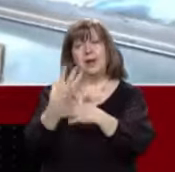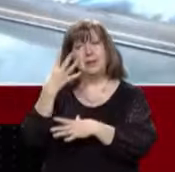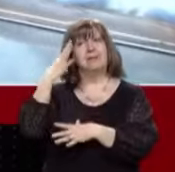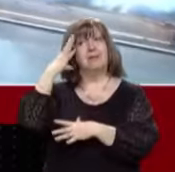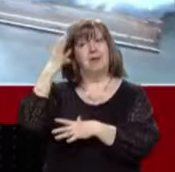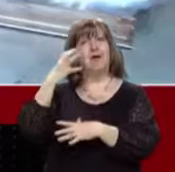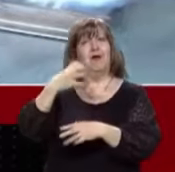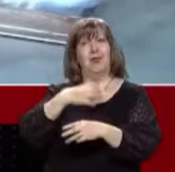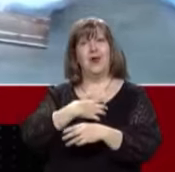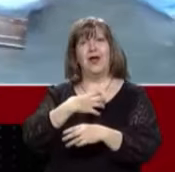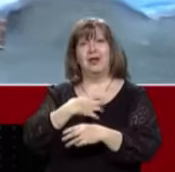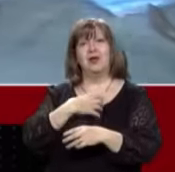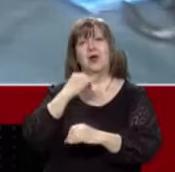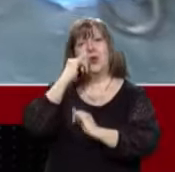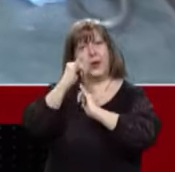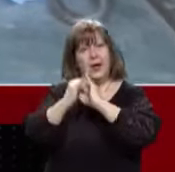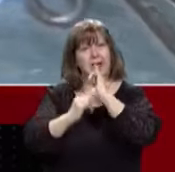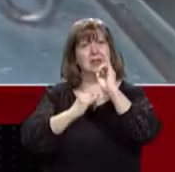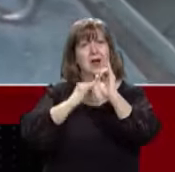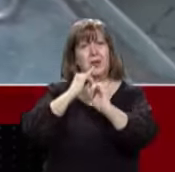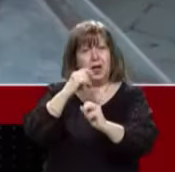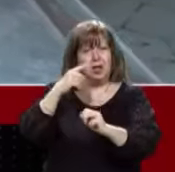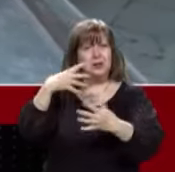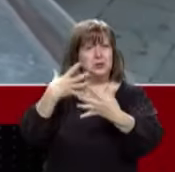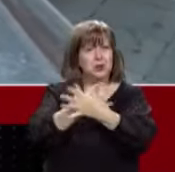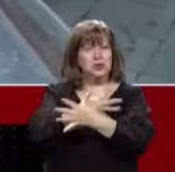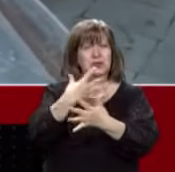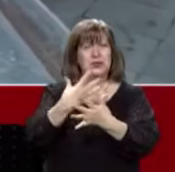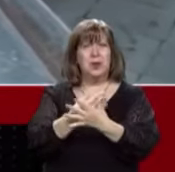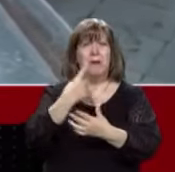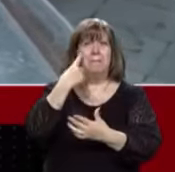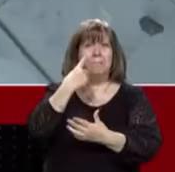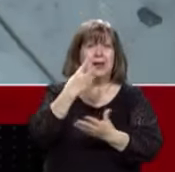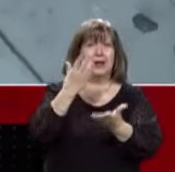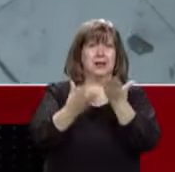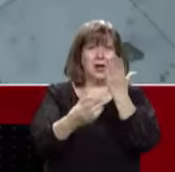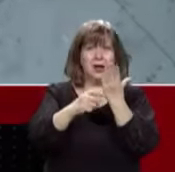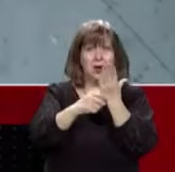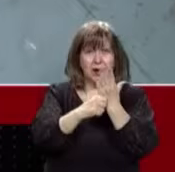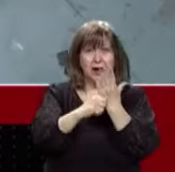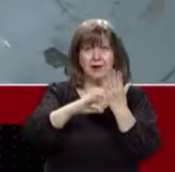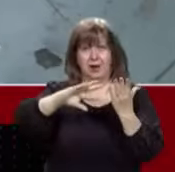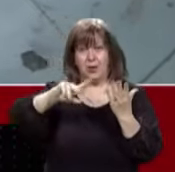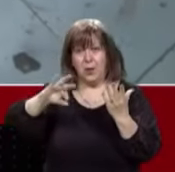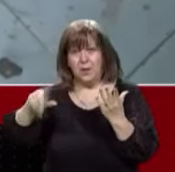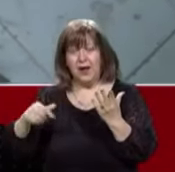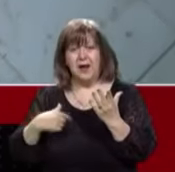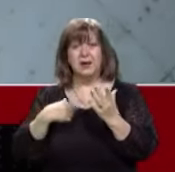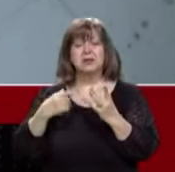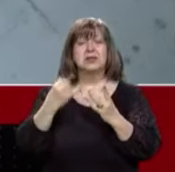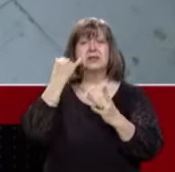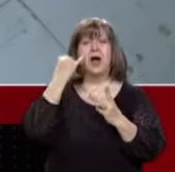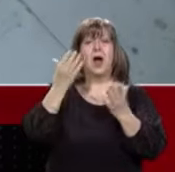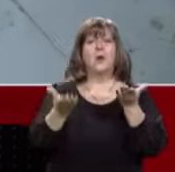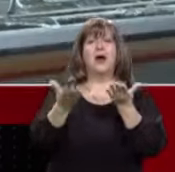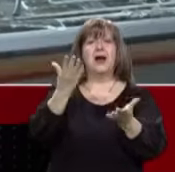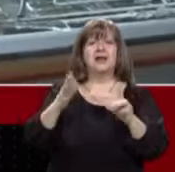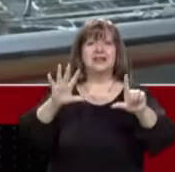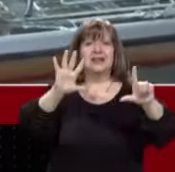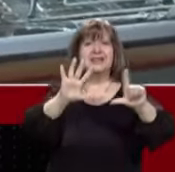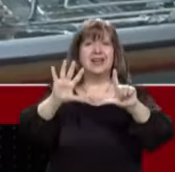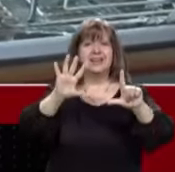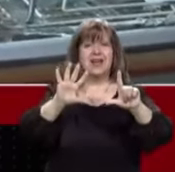recordaba de nuevo el dueño, es que se llevaron 1000 kilos de carne, que estaban en 7 balanzas y